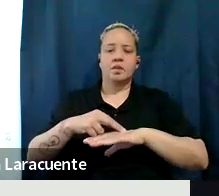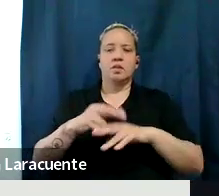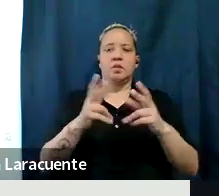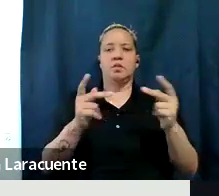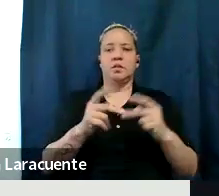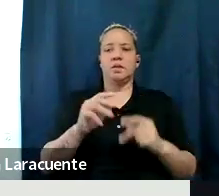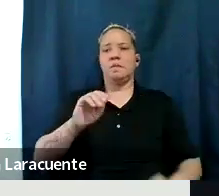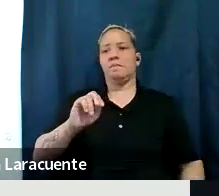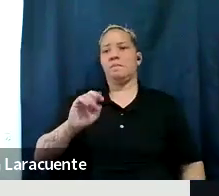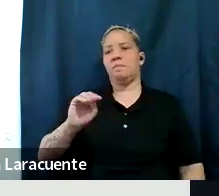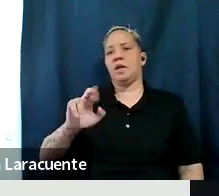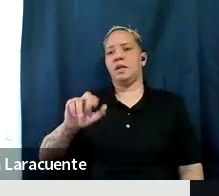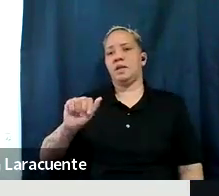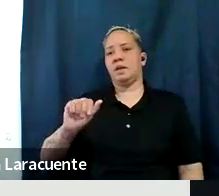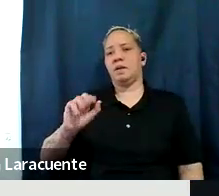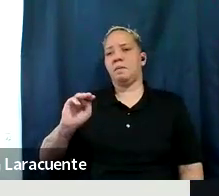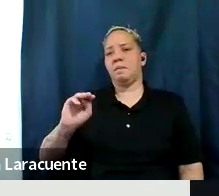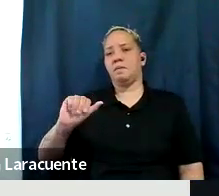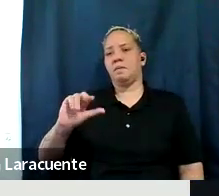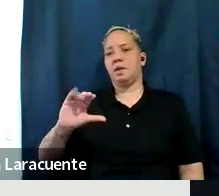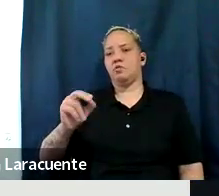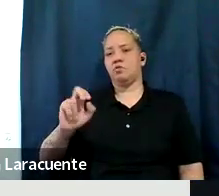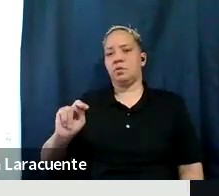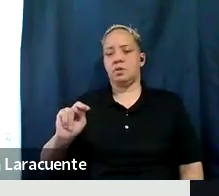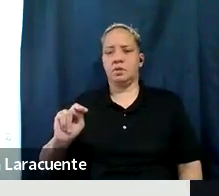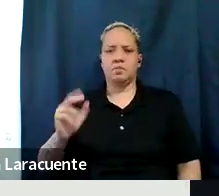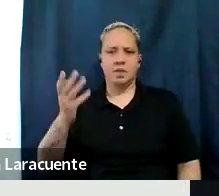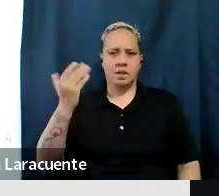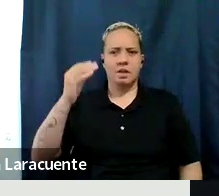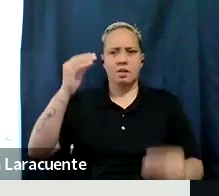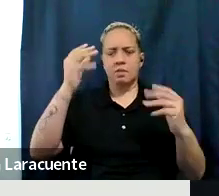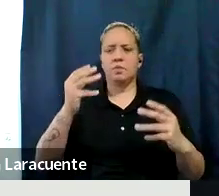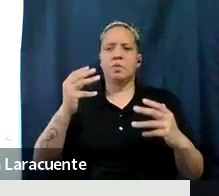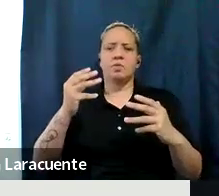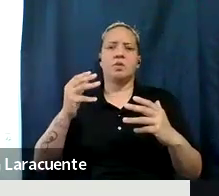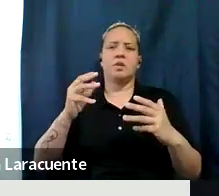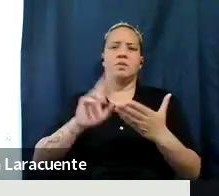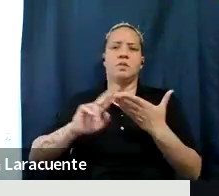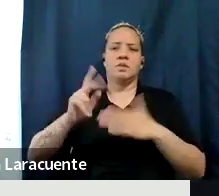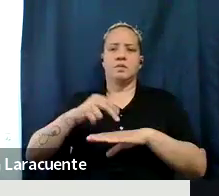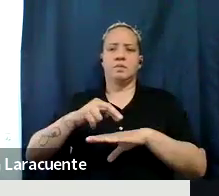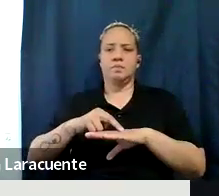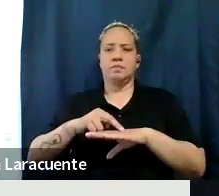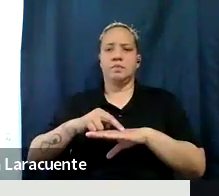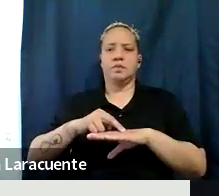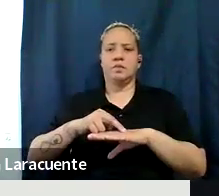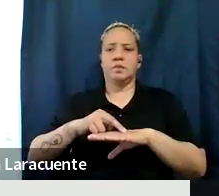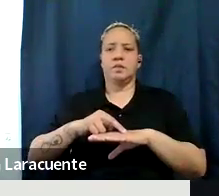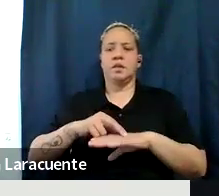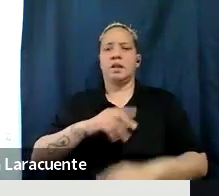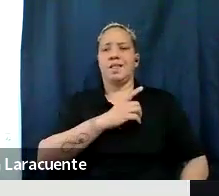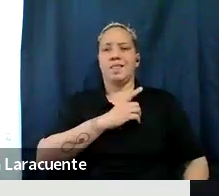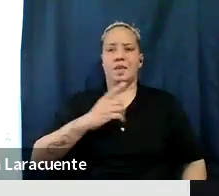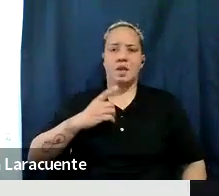María Machín. María Machín era una profesora de la Universidad de Puerto Rico, era decana de mujeres de la Universidad de